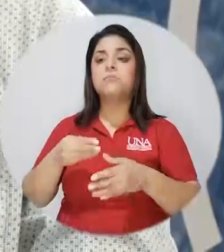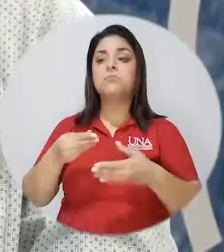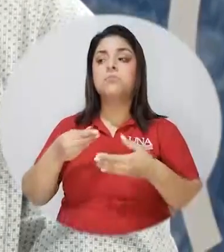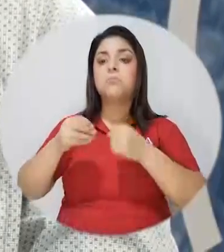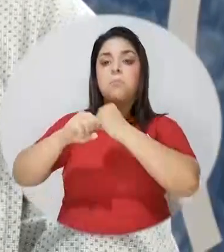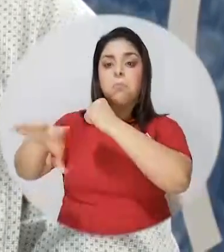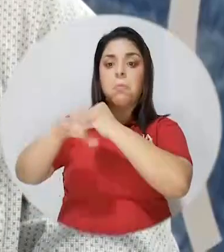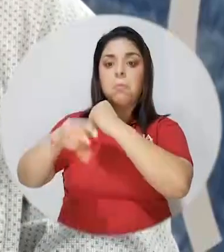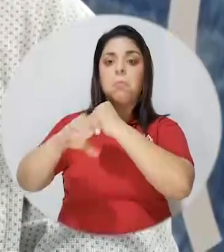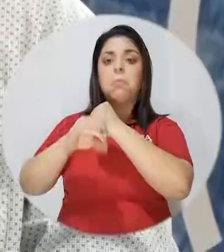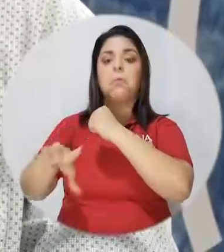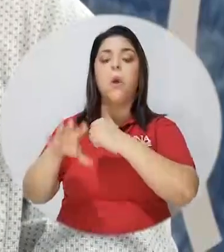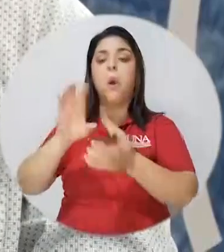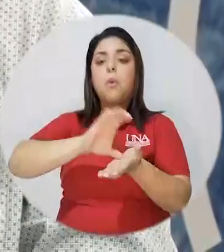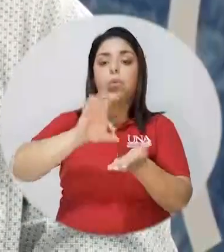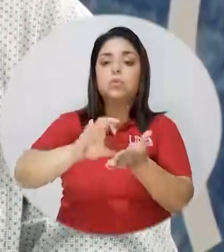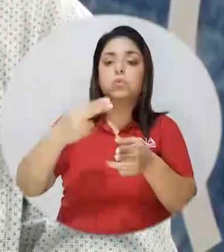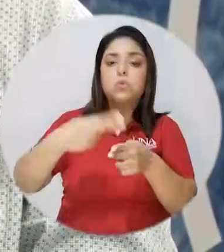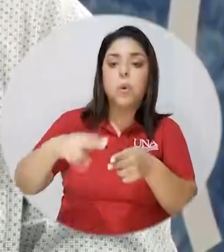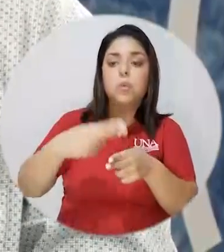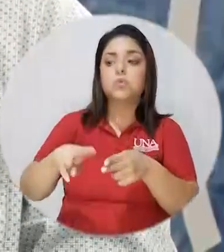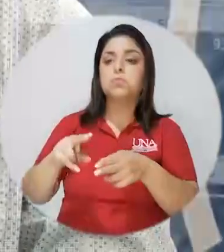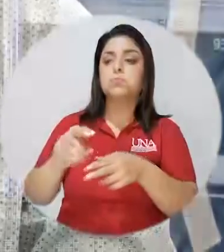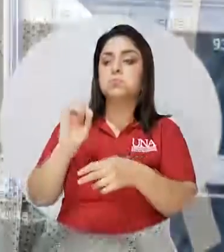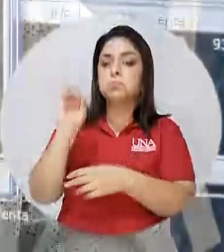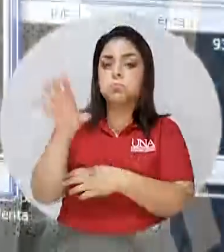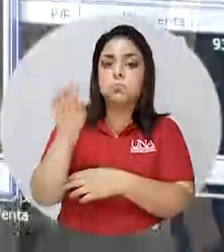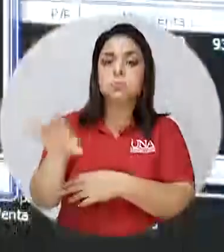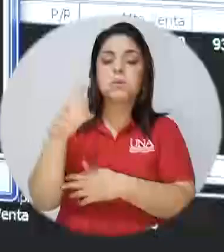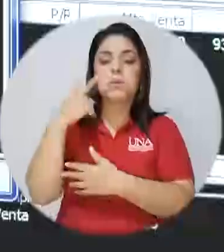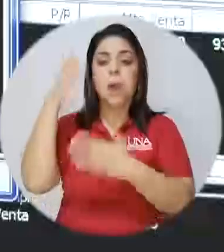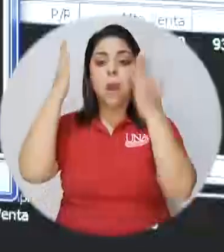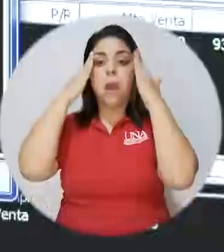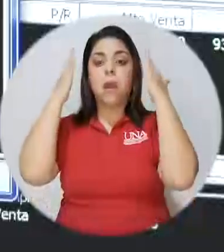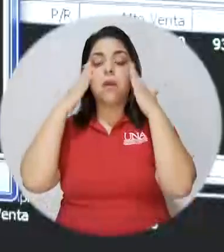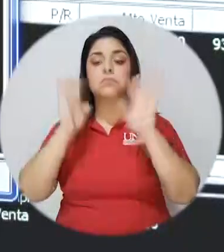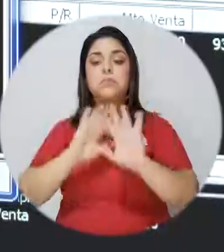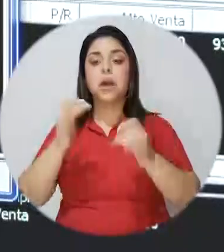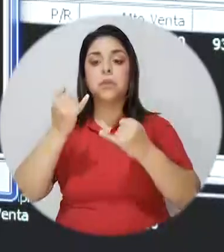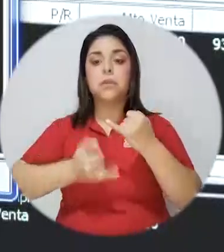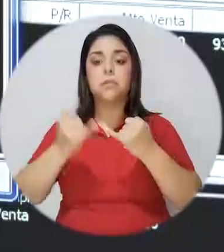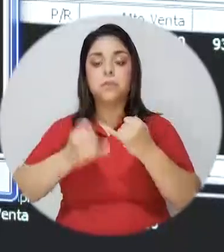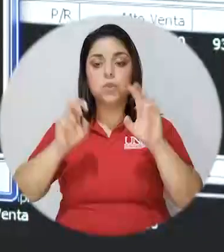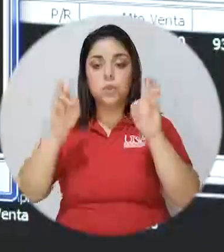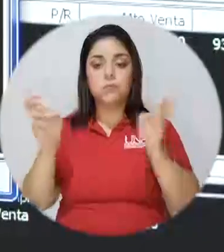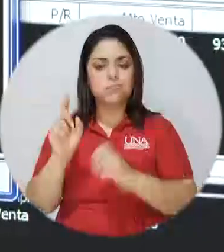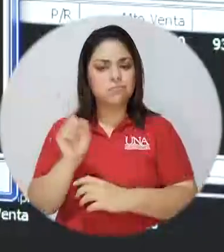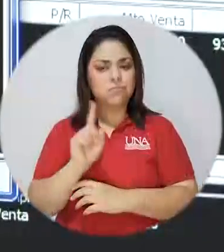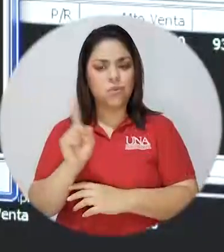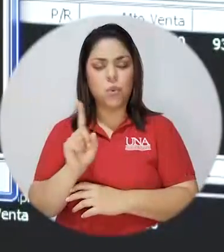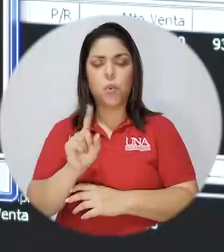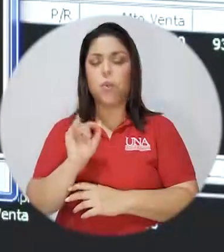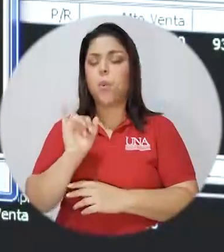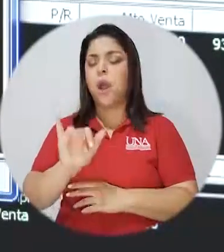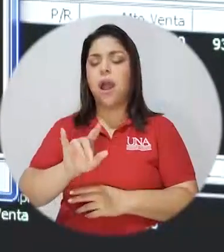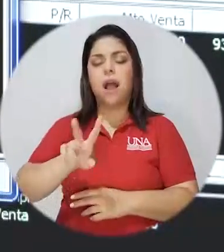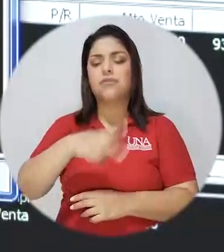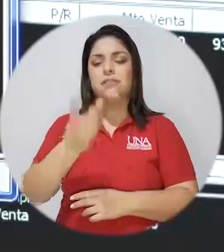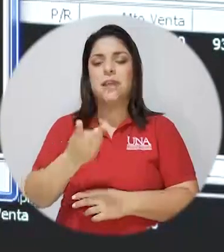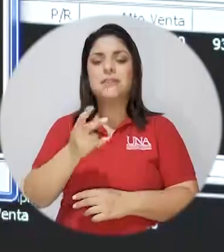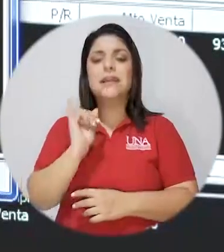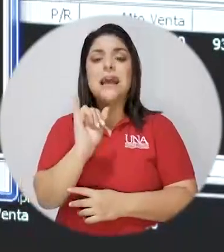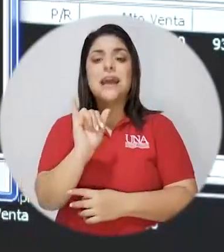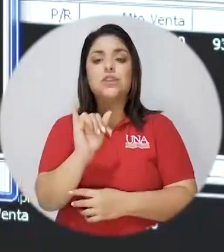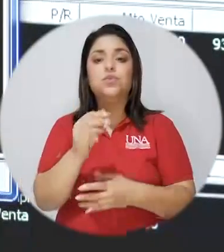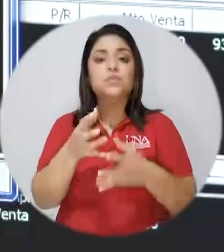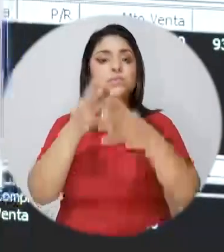campaña o cursos cortos de 1 semana, 2 semanas, y ya damos por terminado el tema. Todo lo contrario, es